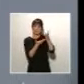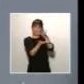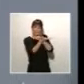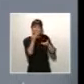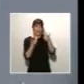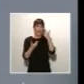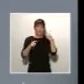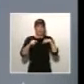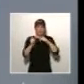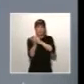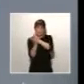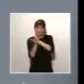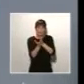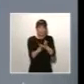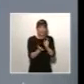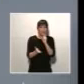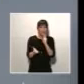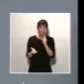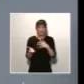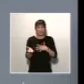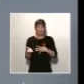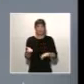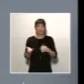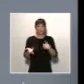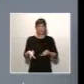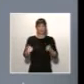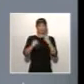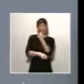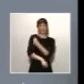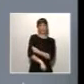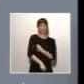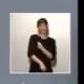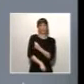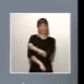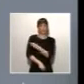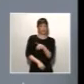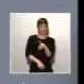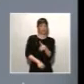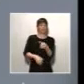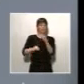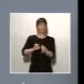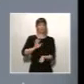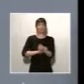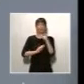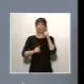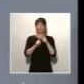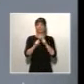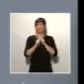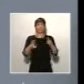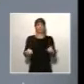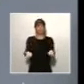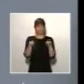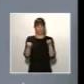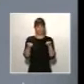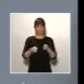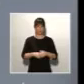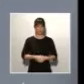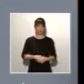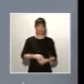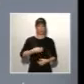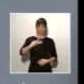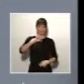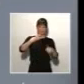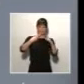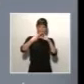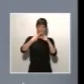por las que podremos autorizar la vacuna que finalmente ponga control a esta epidemia. Con respecto al primer punto, disponibilidad de